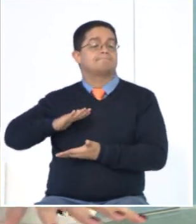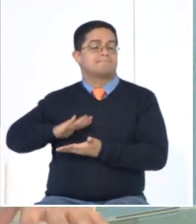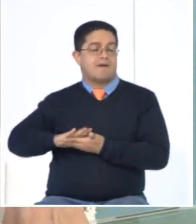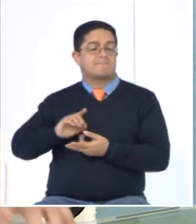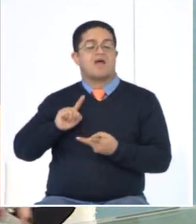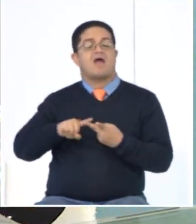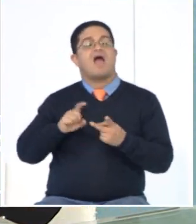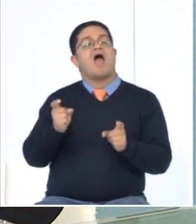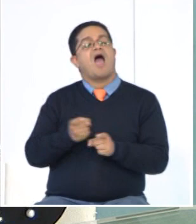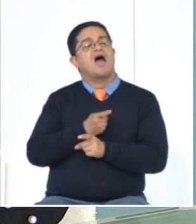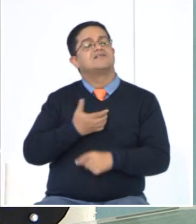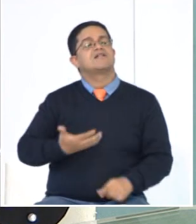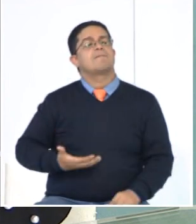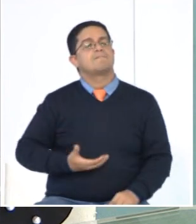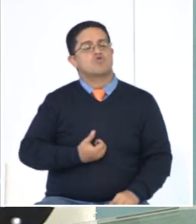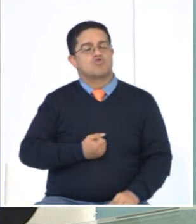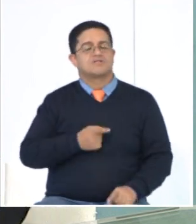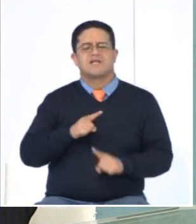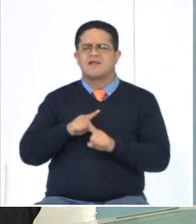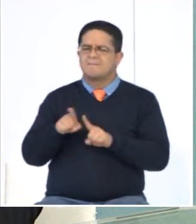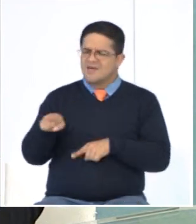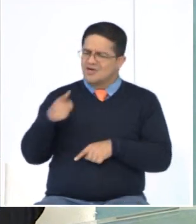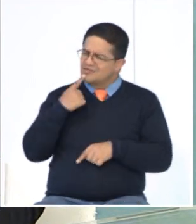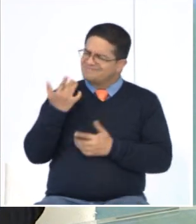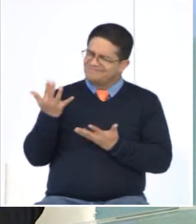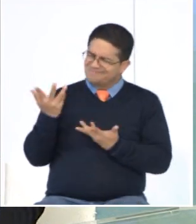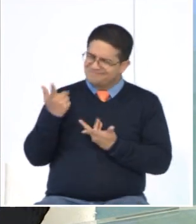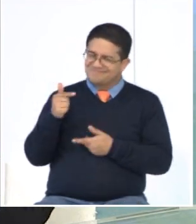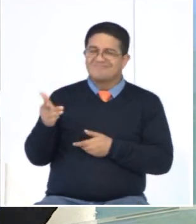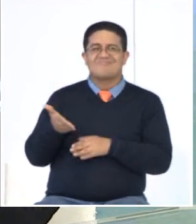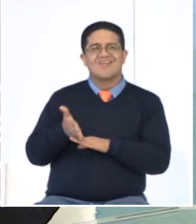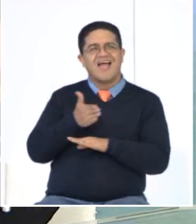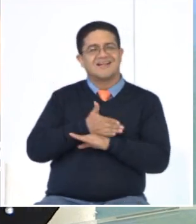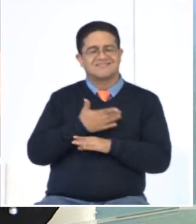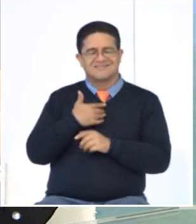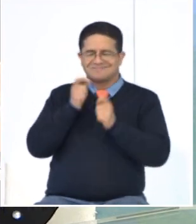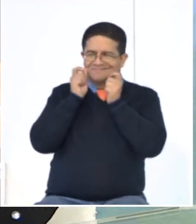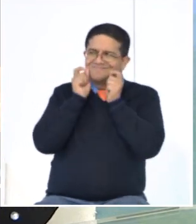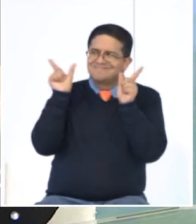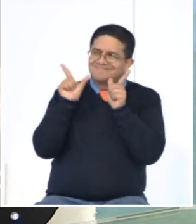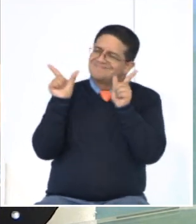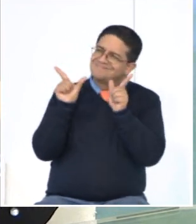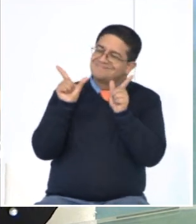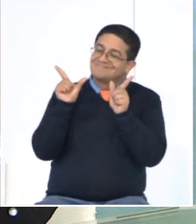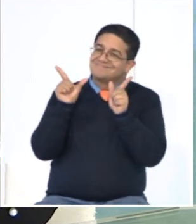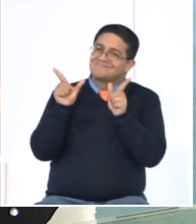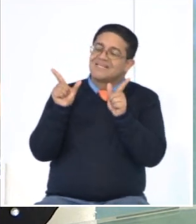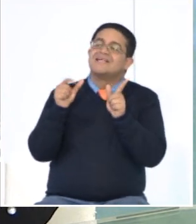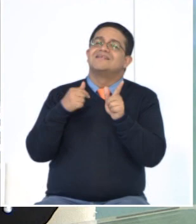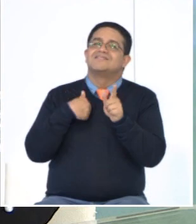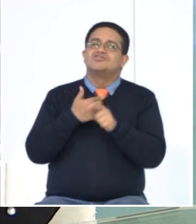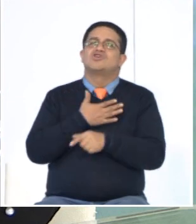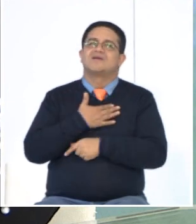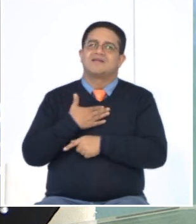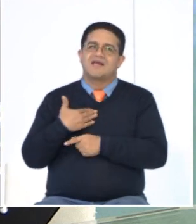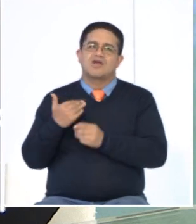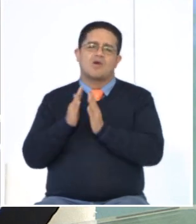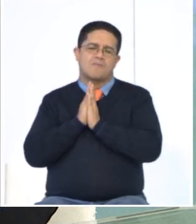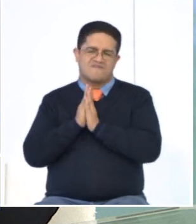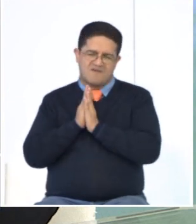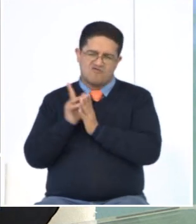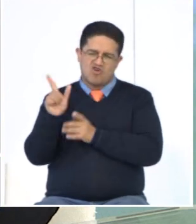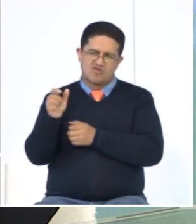mama. Sin embargo, me contaba una anécdota antes de entrar al aire que me llamó mucho la atención y que me gustaría que pues nos las cuente un